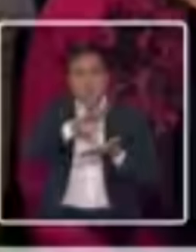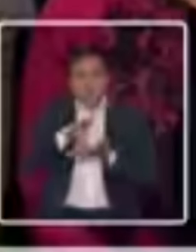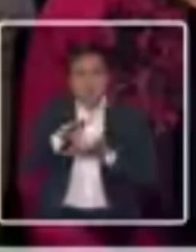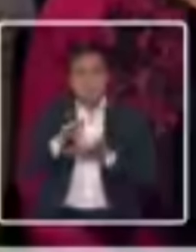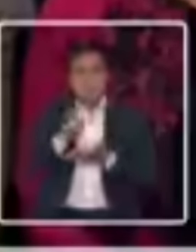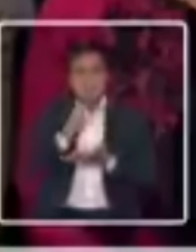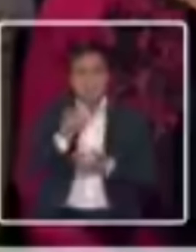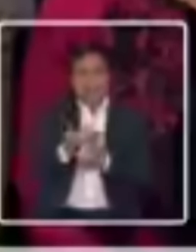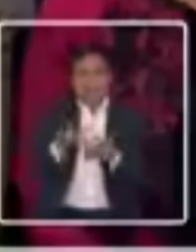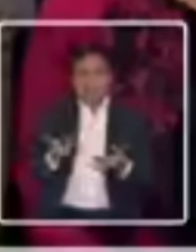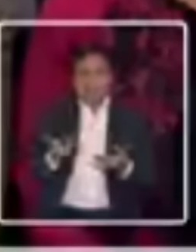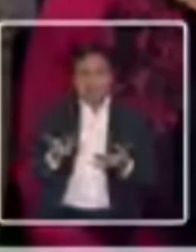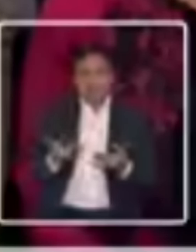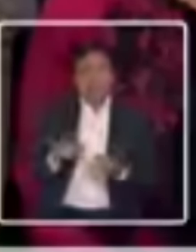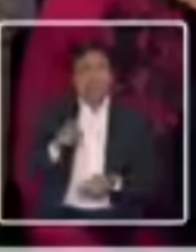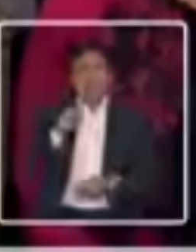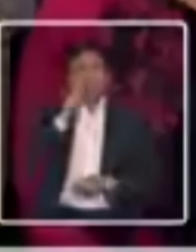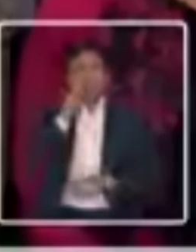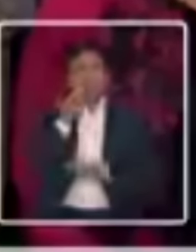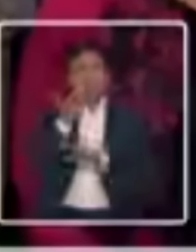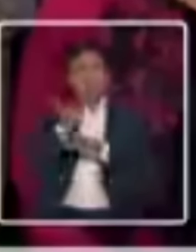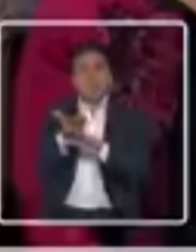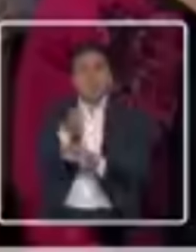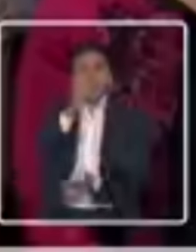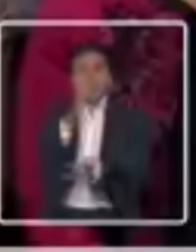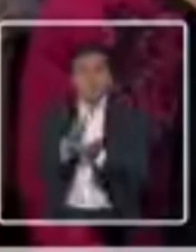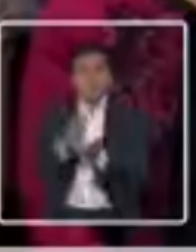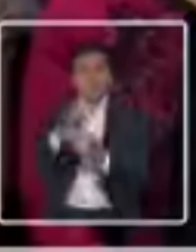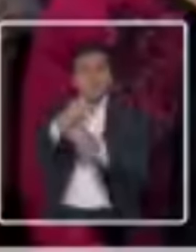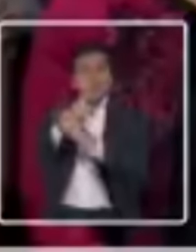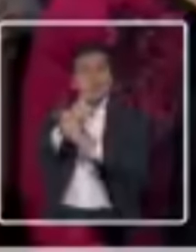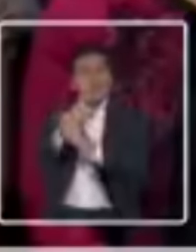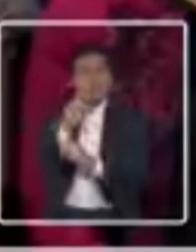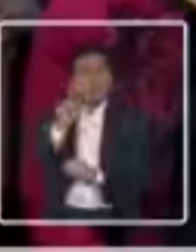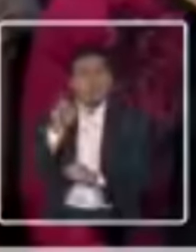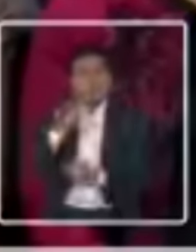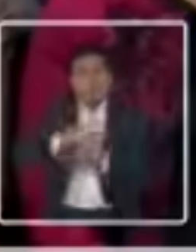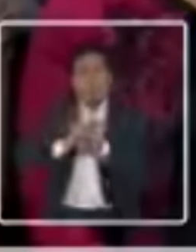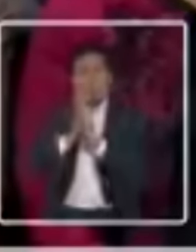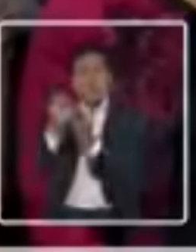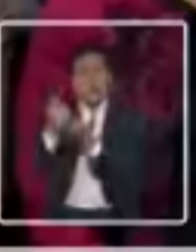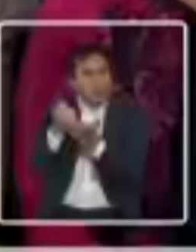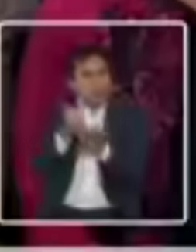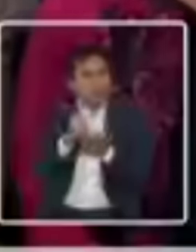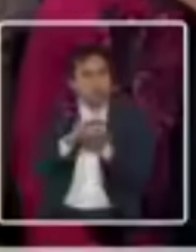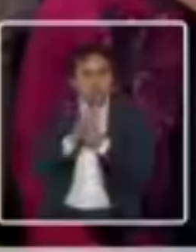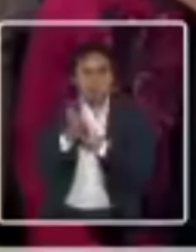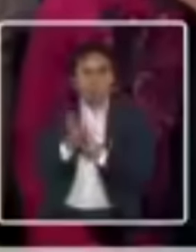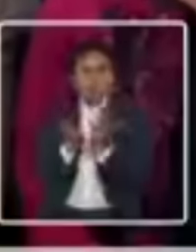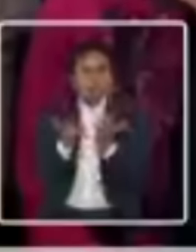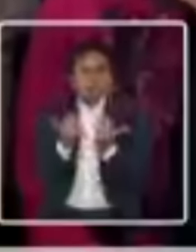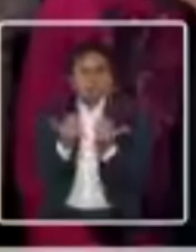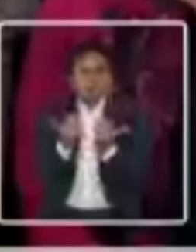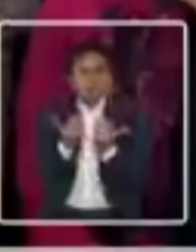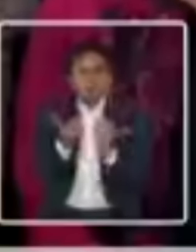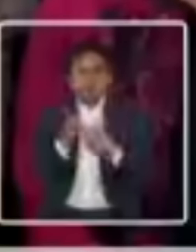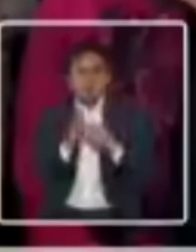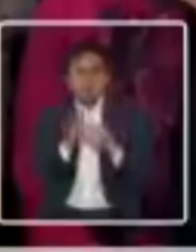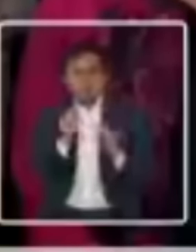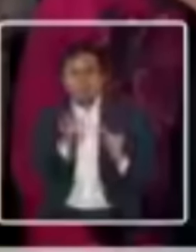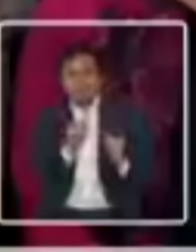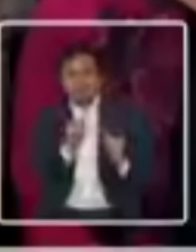actualmente vigentes, es que solicitamos y exigimos a Venezuela toda la colaboración que se requiera en este